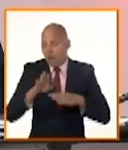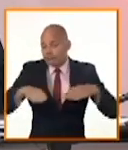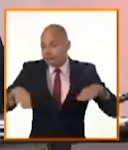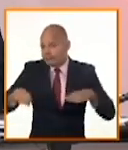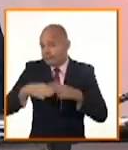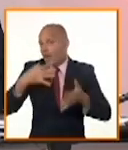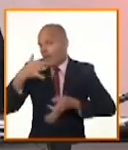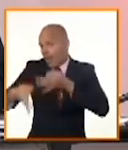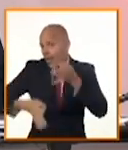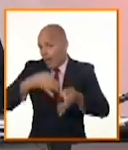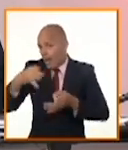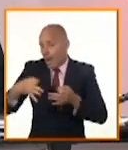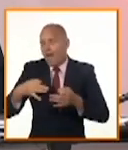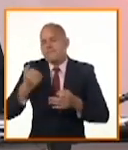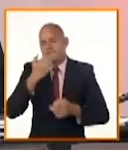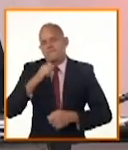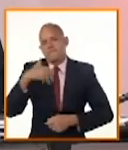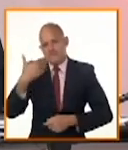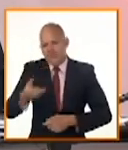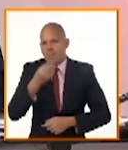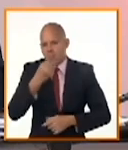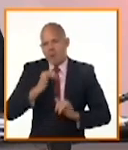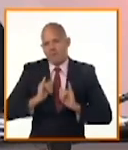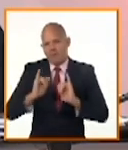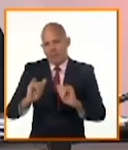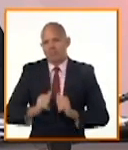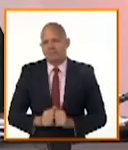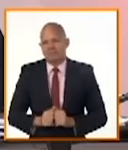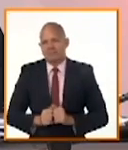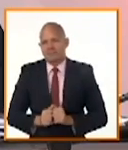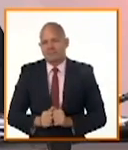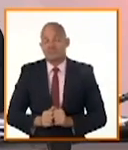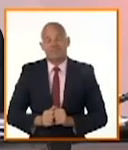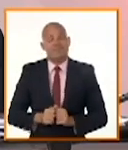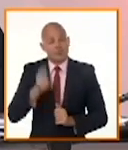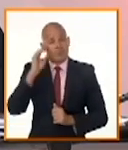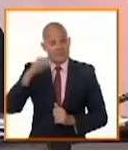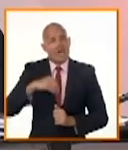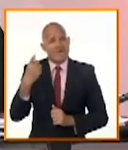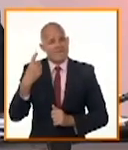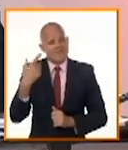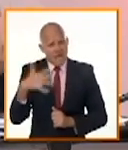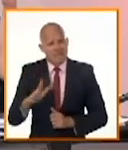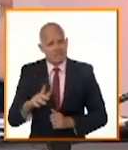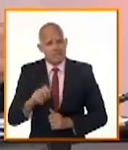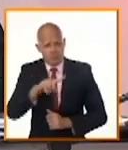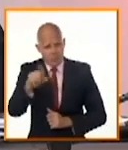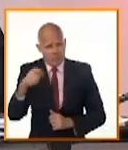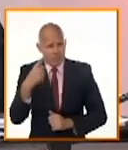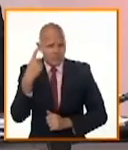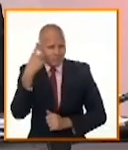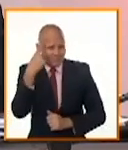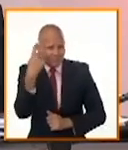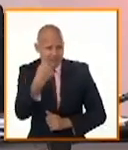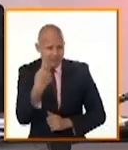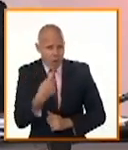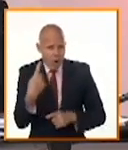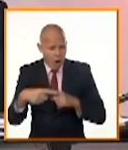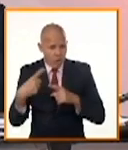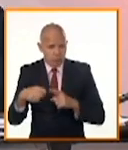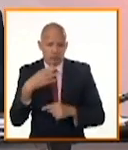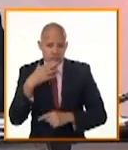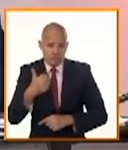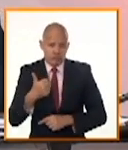en nuestra mesa redonda sobre este importante tema creo que hay asuntos sin dudas de mucho interés para